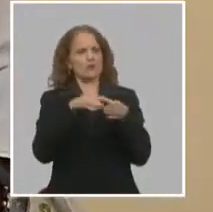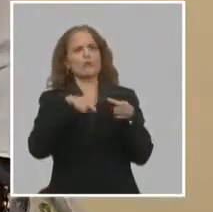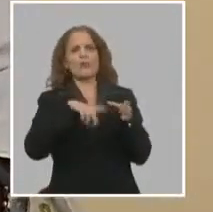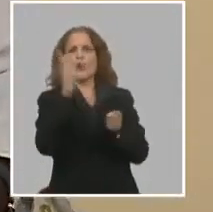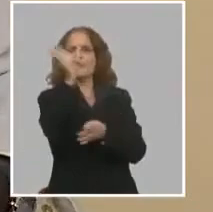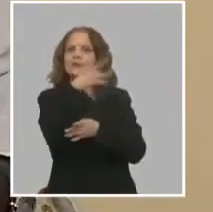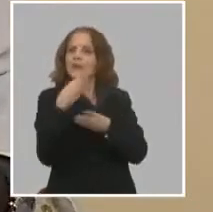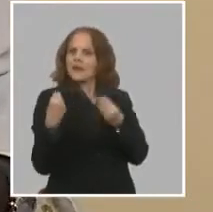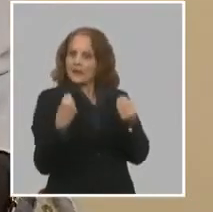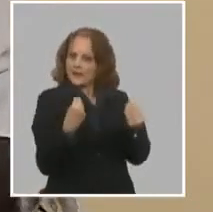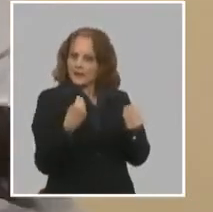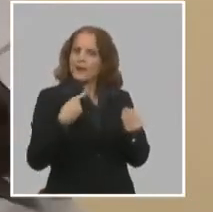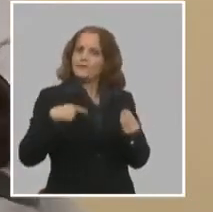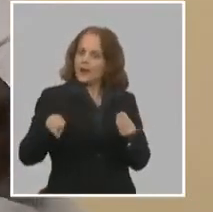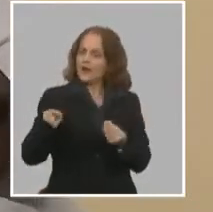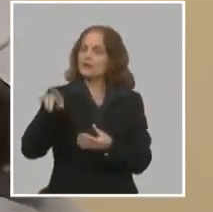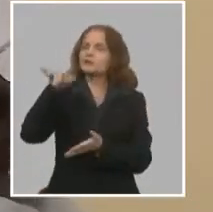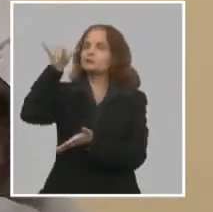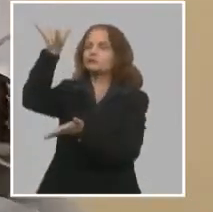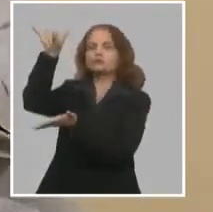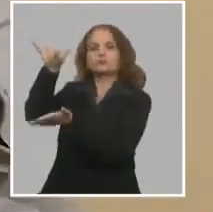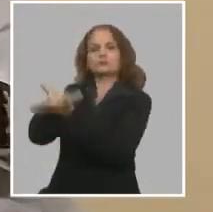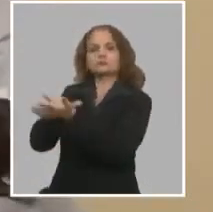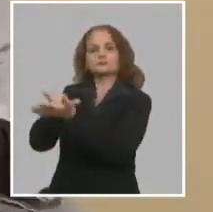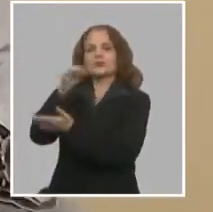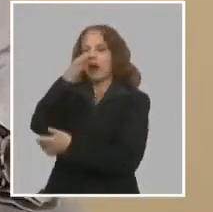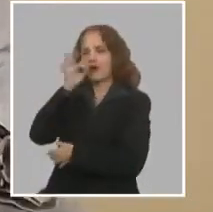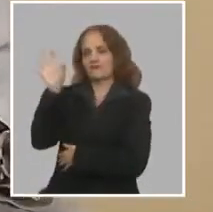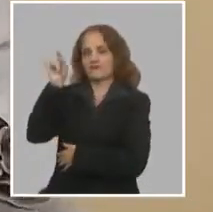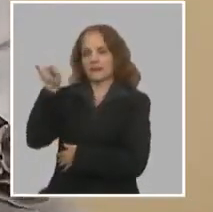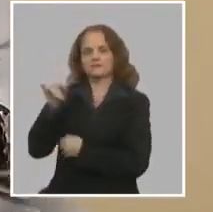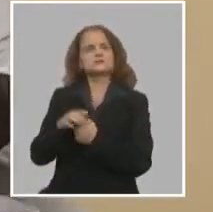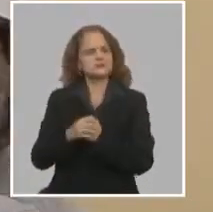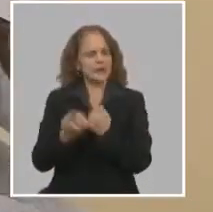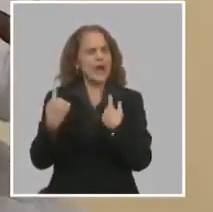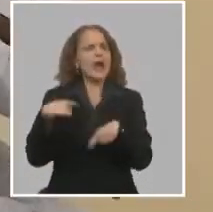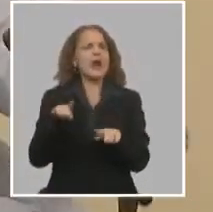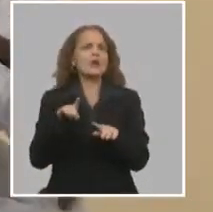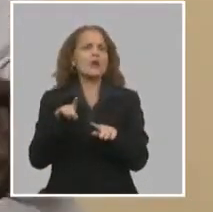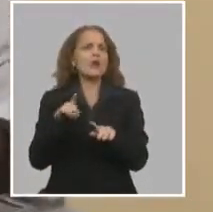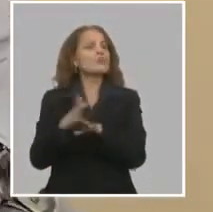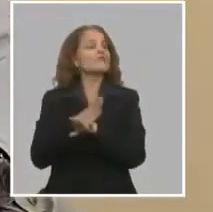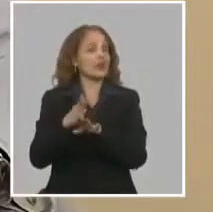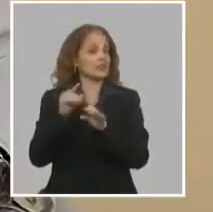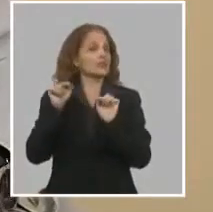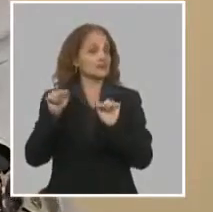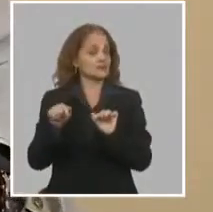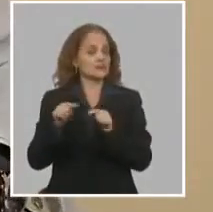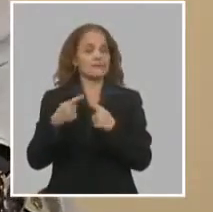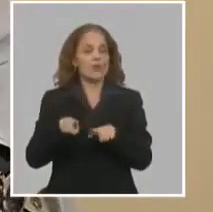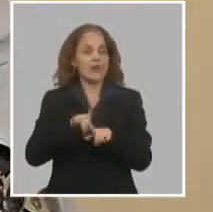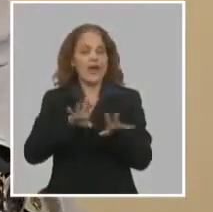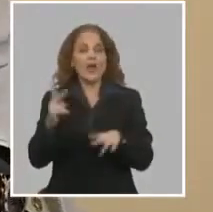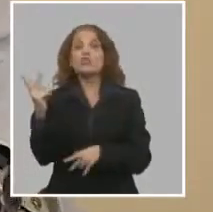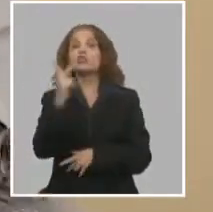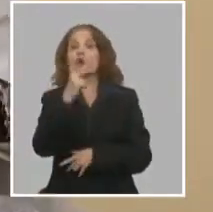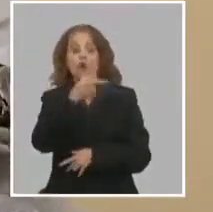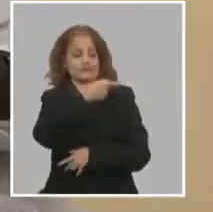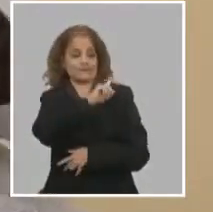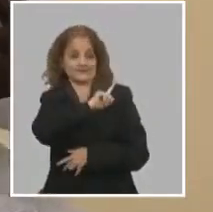y sí significaba algo diferente para nosotros, porque ya en las dos misiones que habíamos